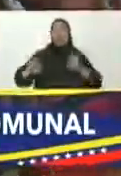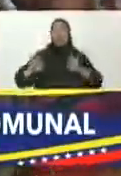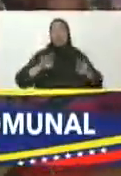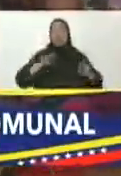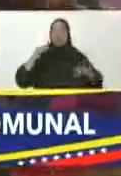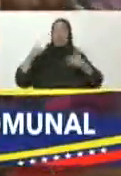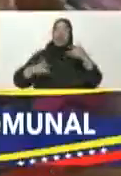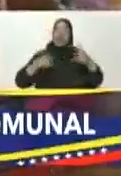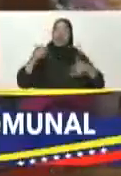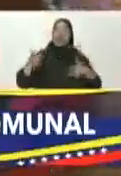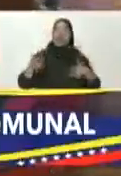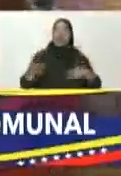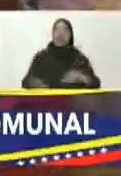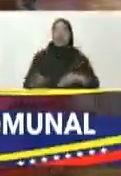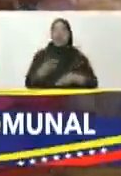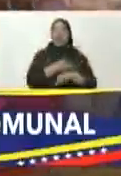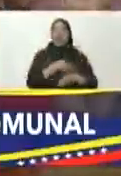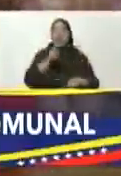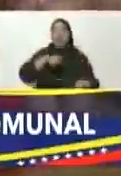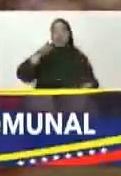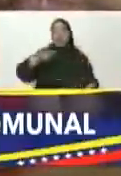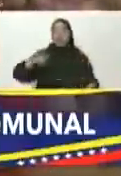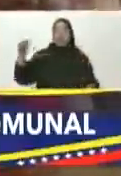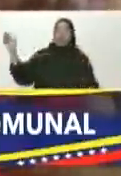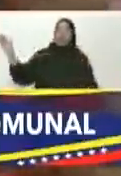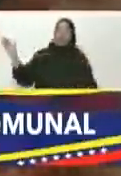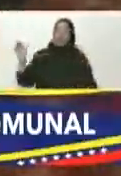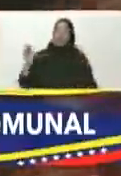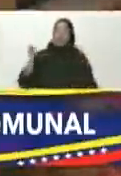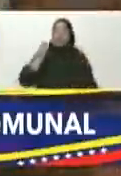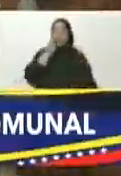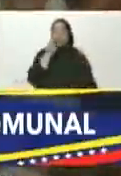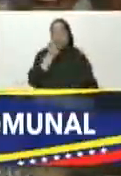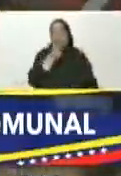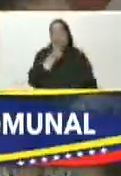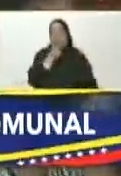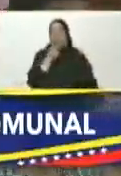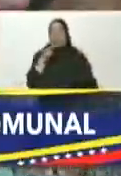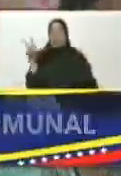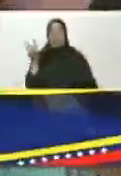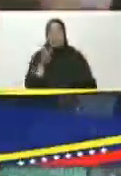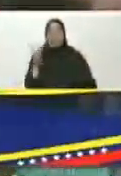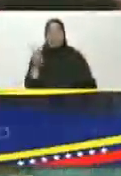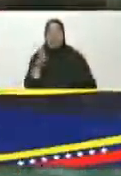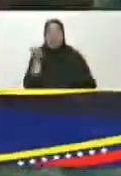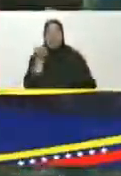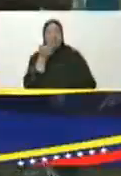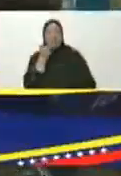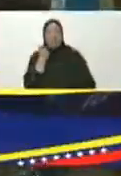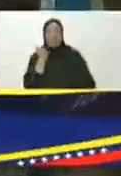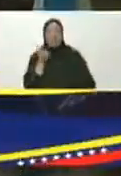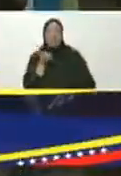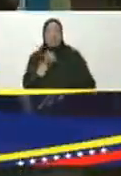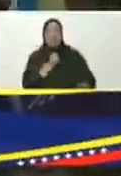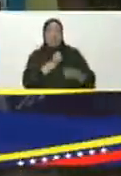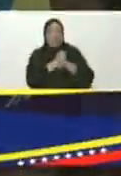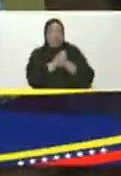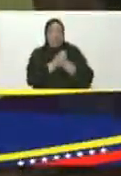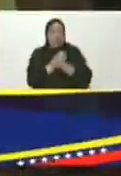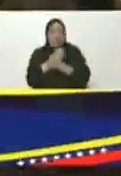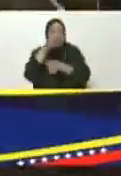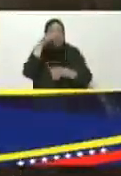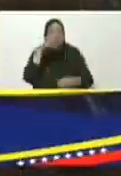acá, y la gente, esta es la gente más hermosa de Venezuela, presidente. Yo de verdad amo profundamente a este